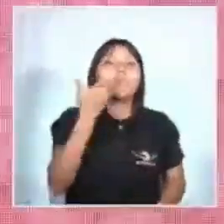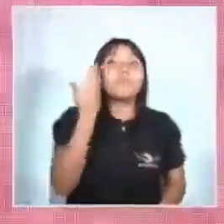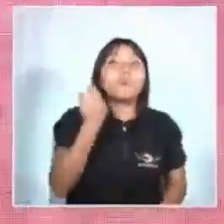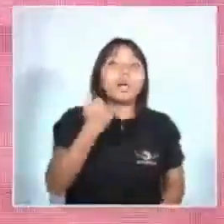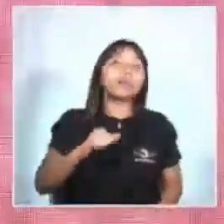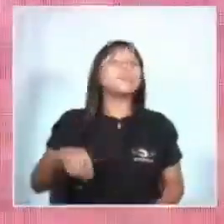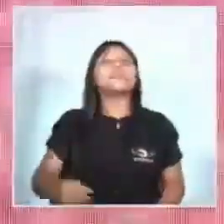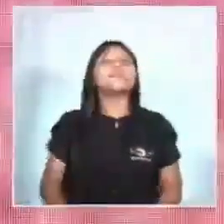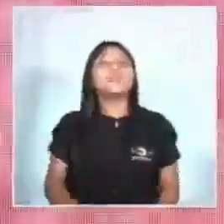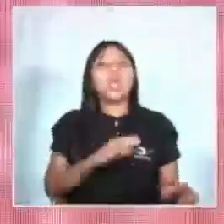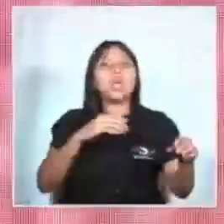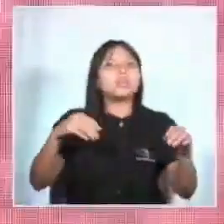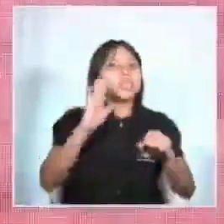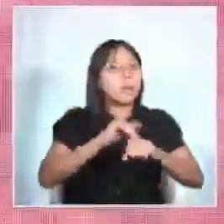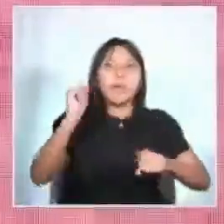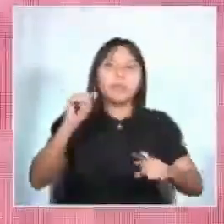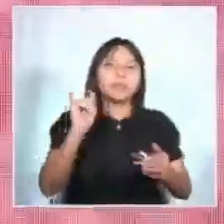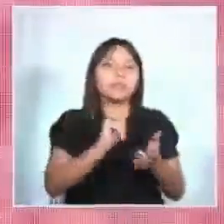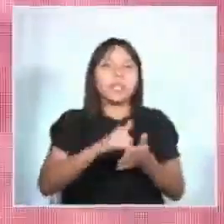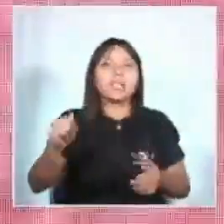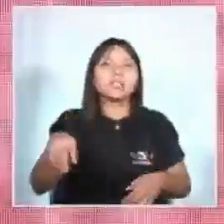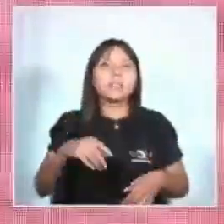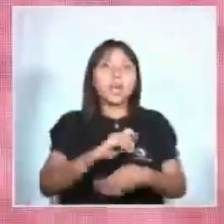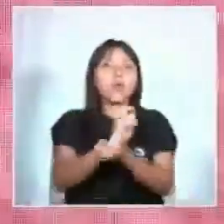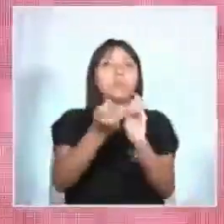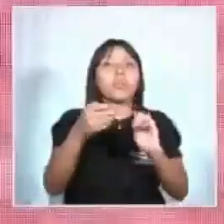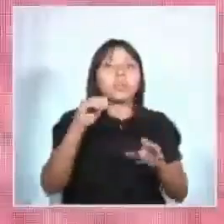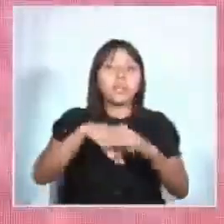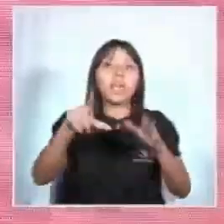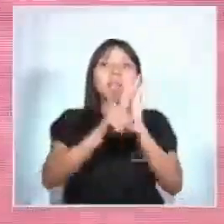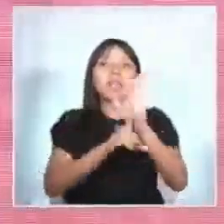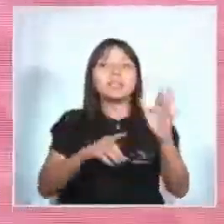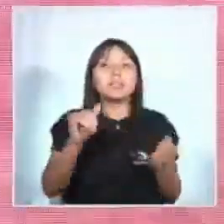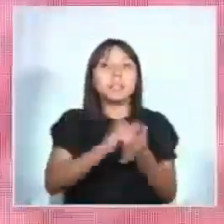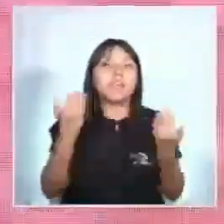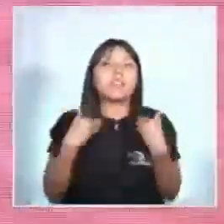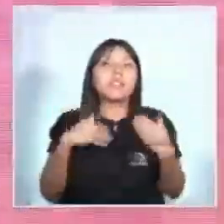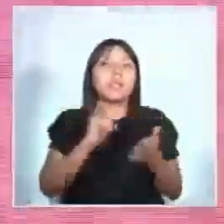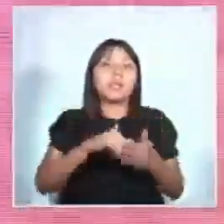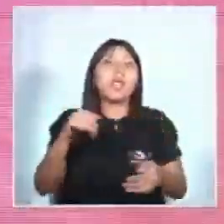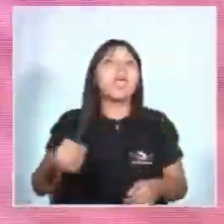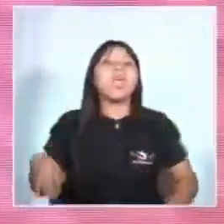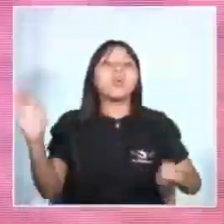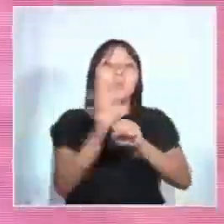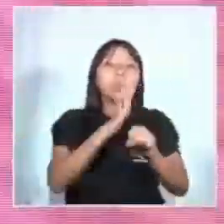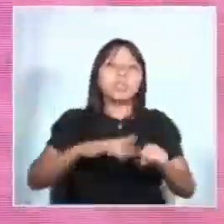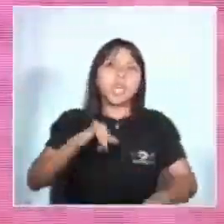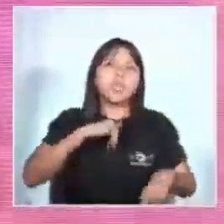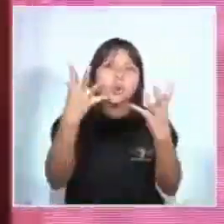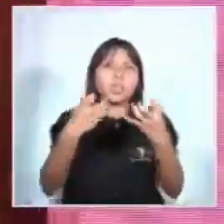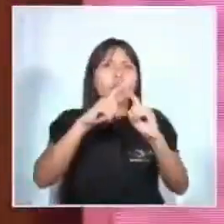reina, que se convierten en leyes que tienen que cumplirse. En los 10 minutos que me quedan, yo